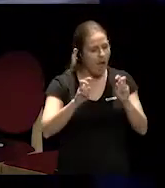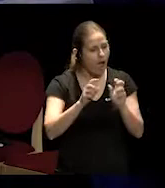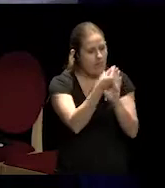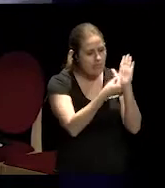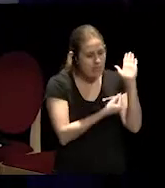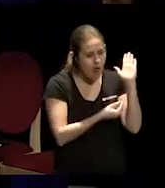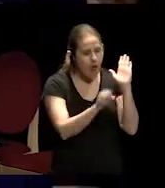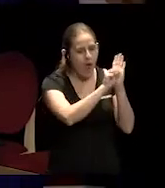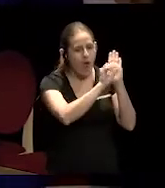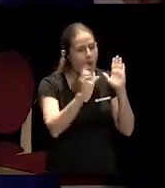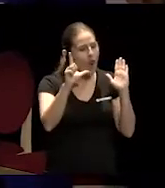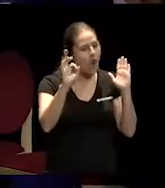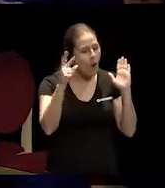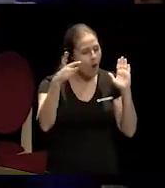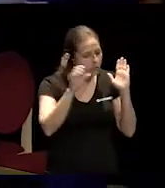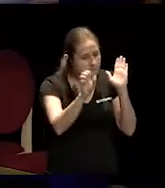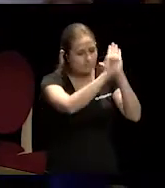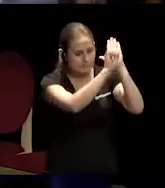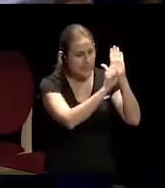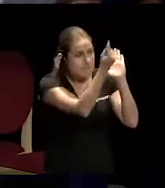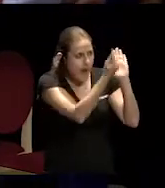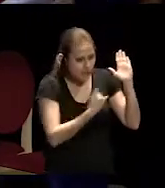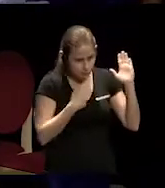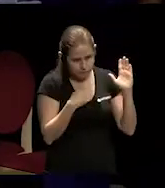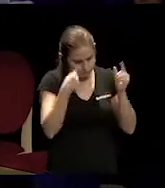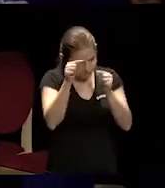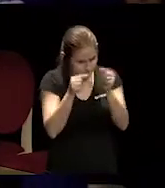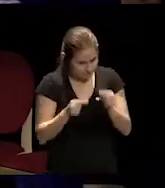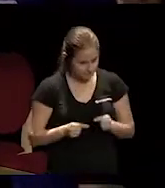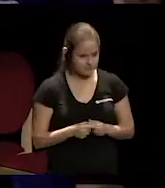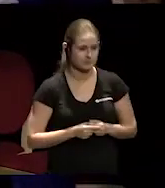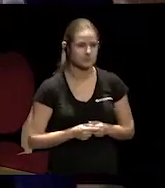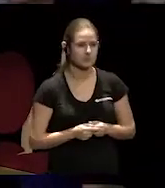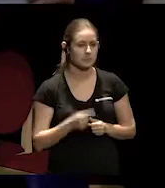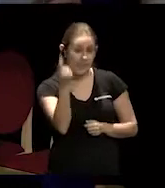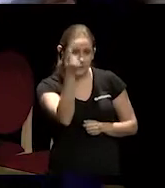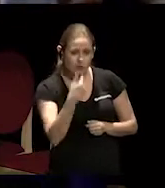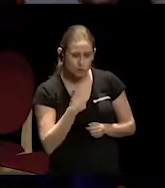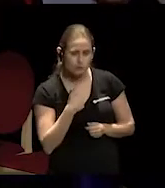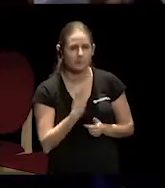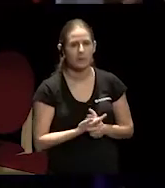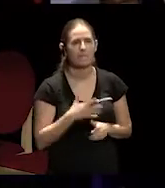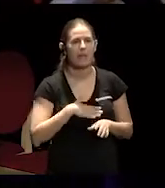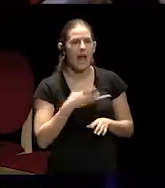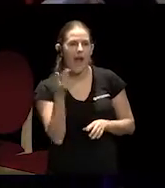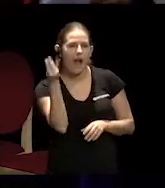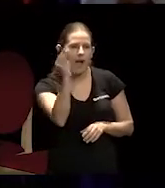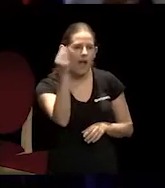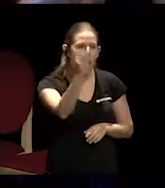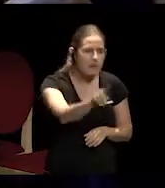el logo, el prototipo, la imagen la diseñé yo. Y con eventos paralelos para asegurar